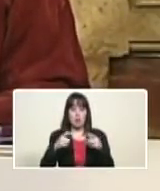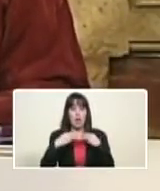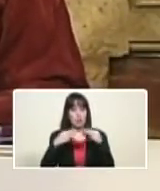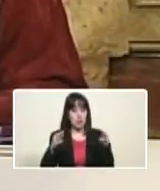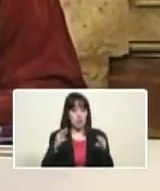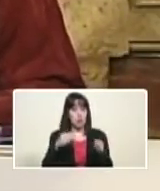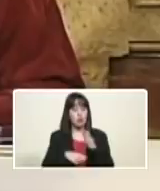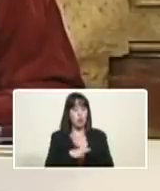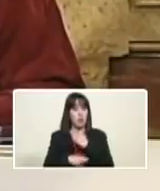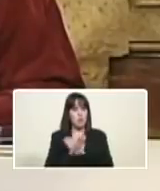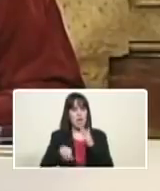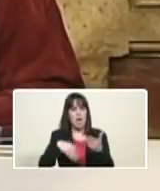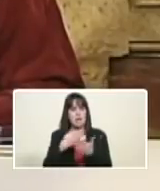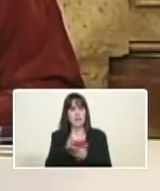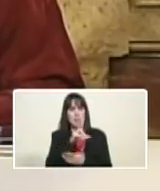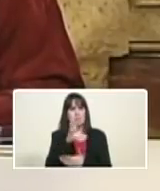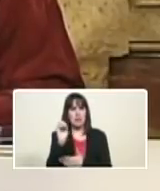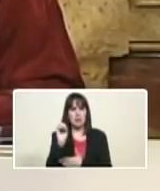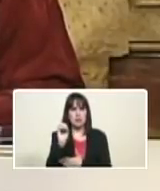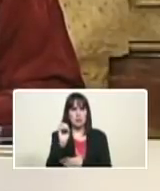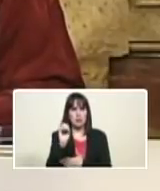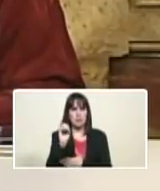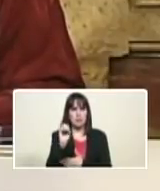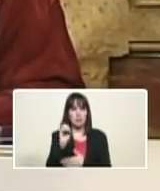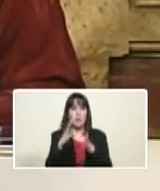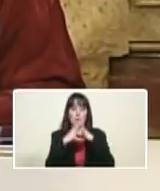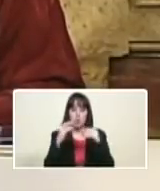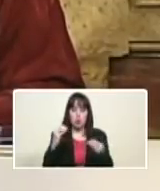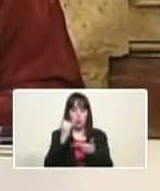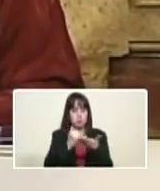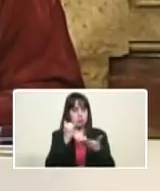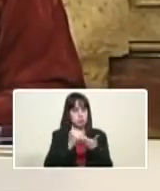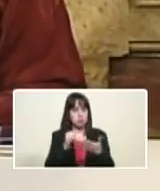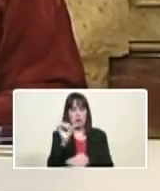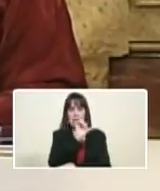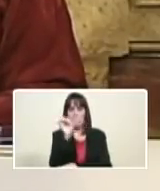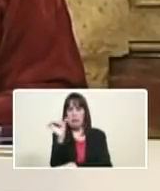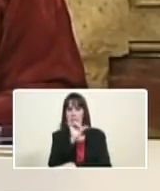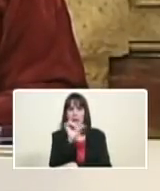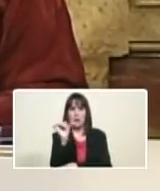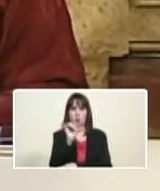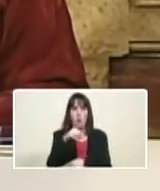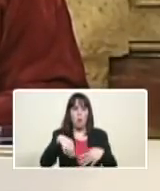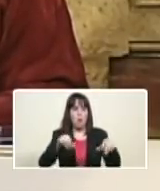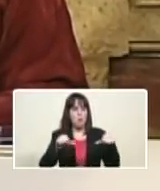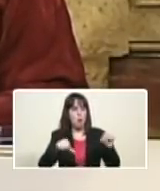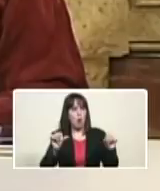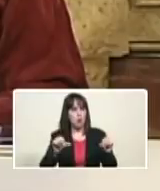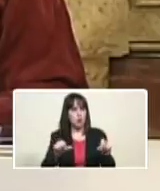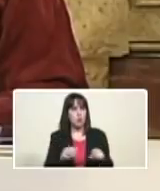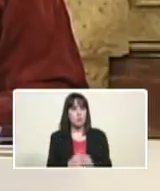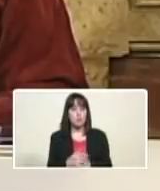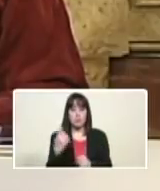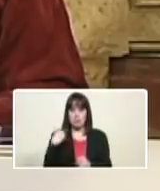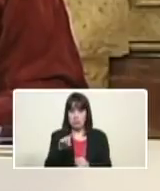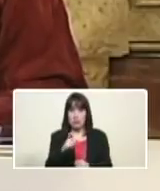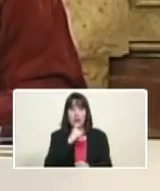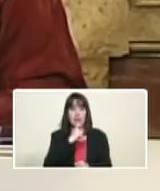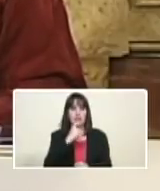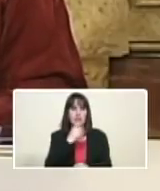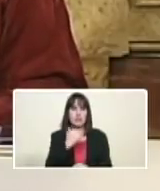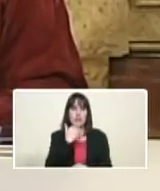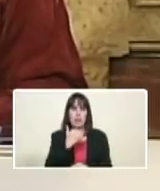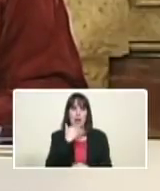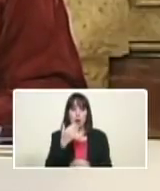Por lo menos hasta el 30, todo el mundo debe registrar sus carros, sus motos. Si usted tiene alguna dificultad en